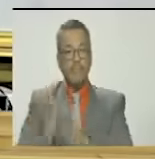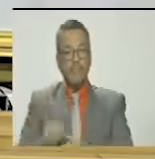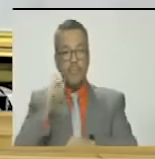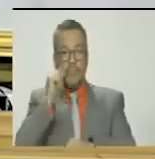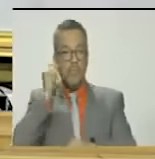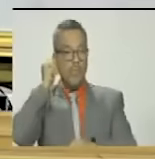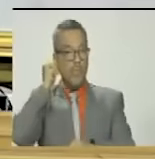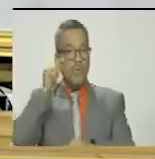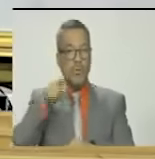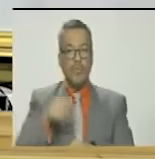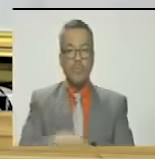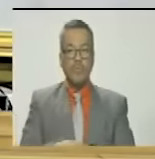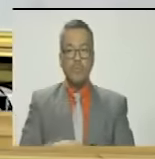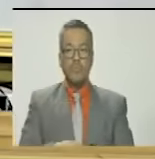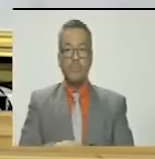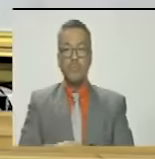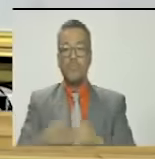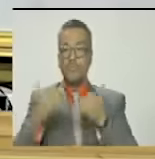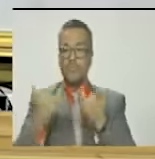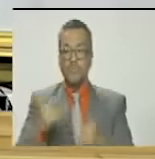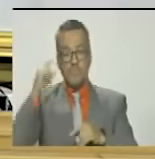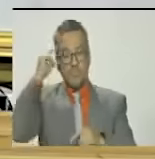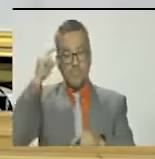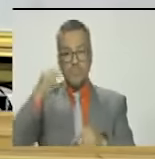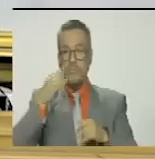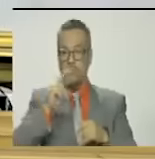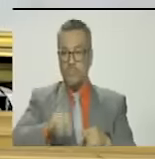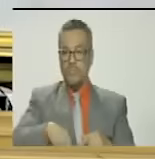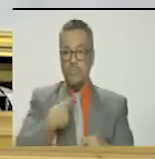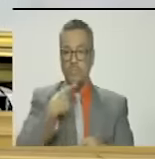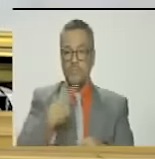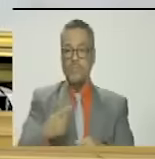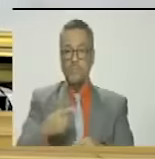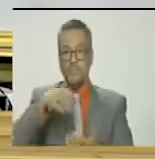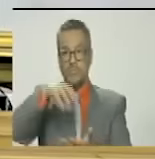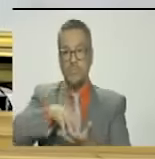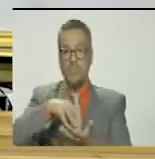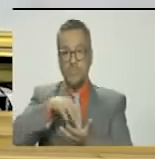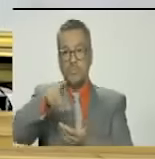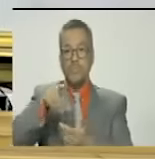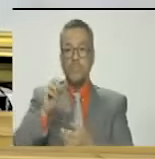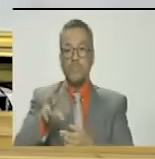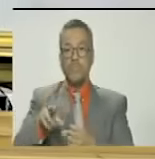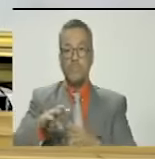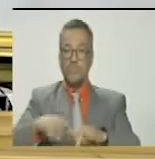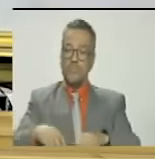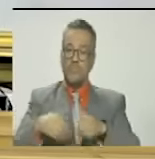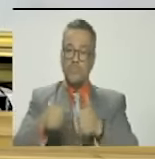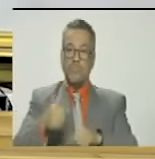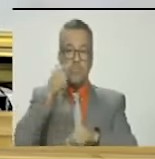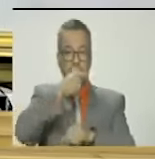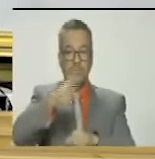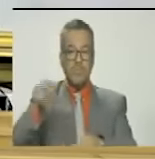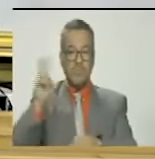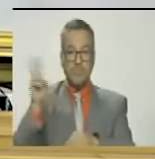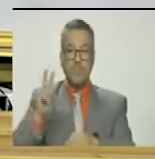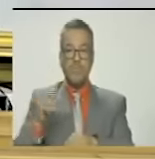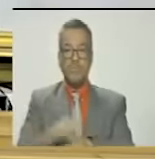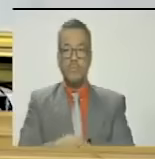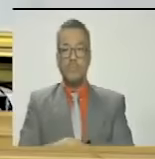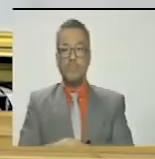venezolanos. Es por eso que ya hoy podemos decir: el Parlamento de Venezuela fue rescatado para el pueblo de